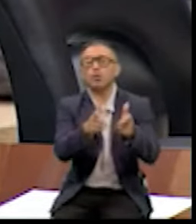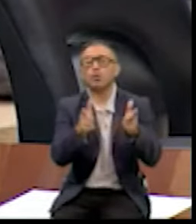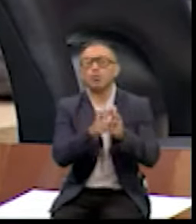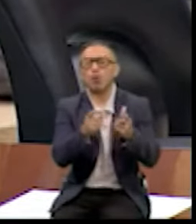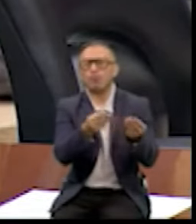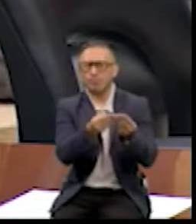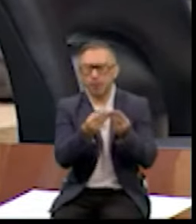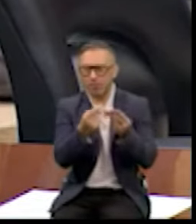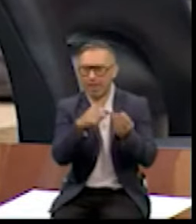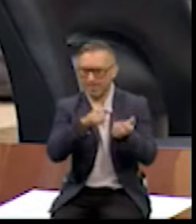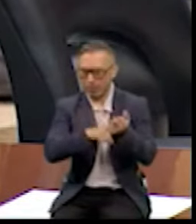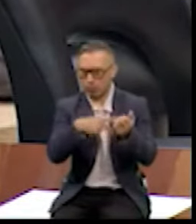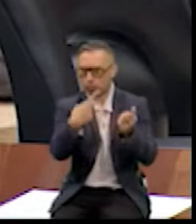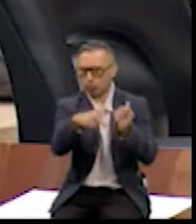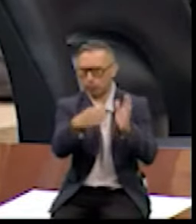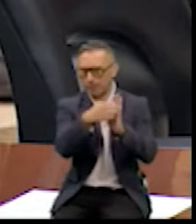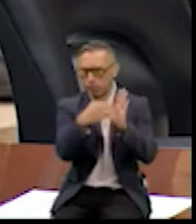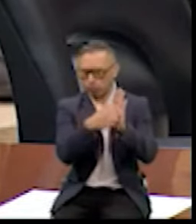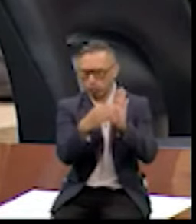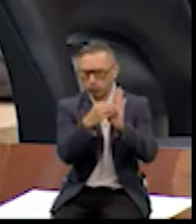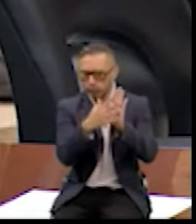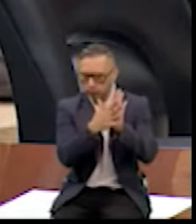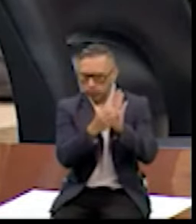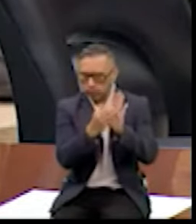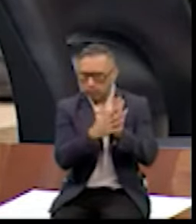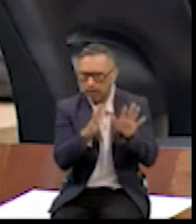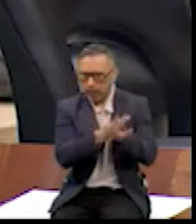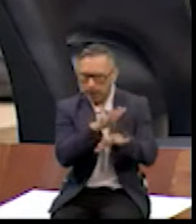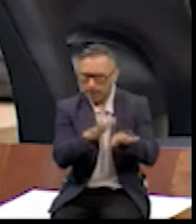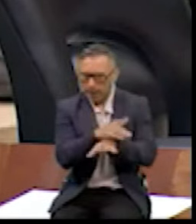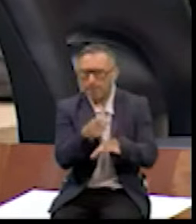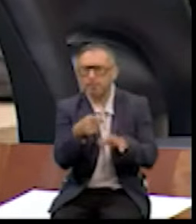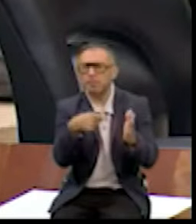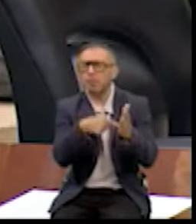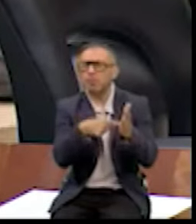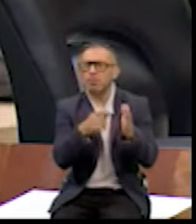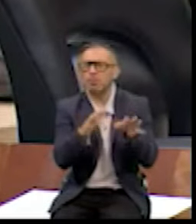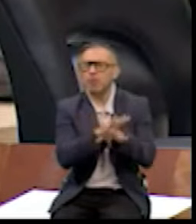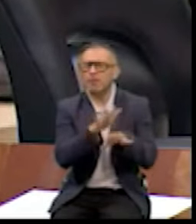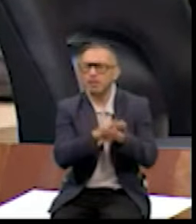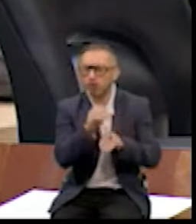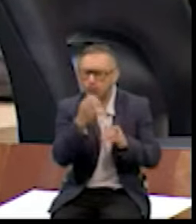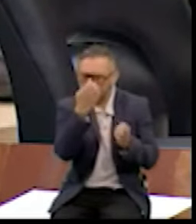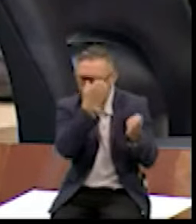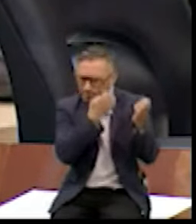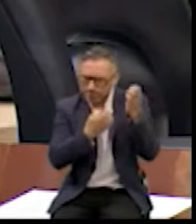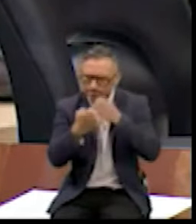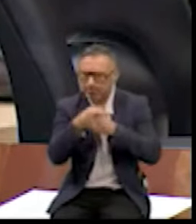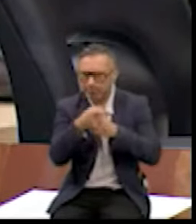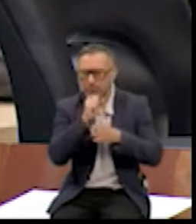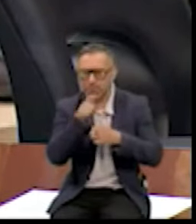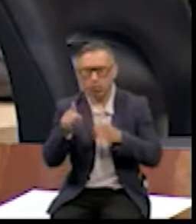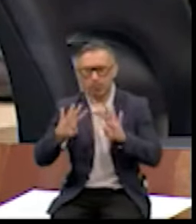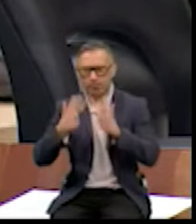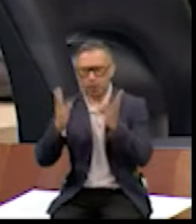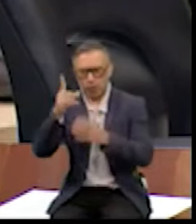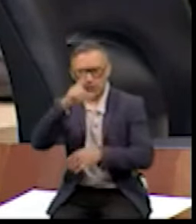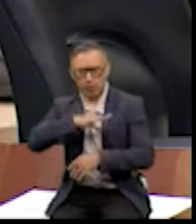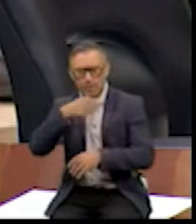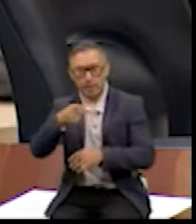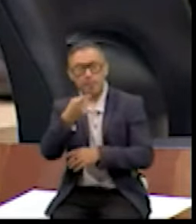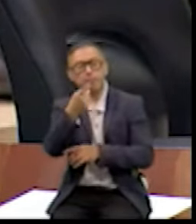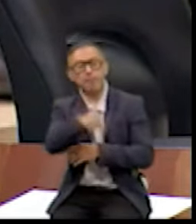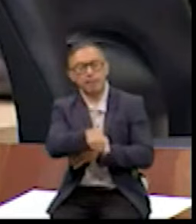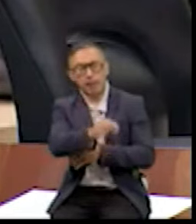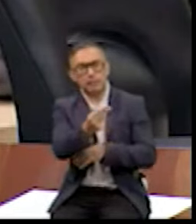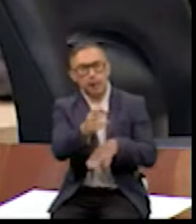es realmente nuestro bastión político nacional, por ir fragmentados todos. Y en ese momento habrá